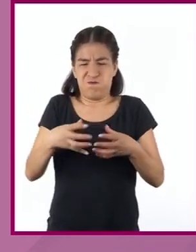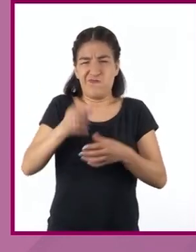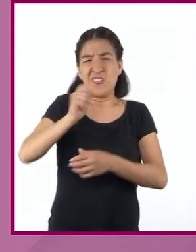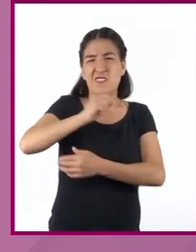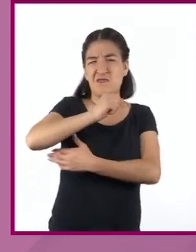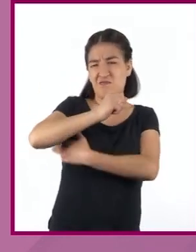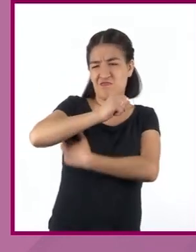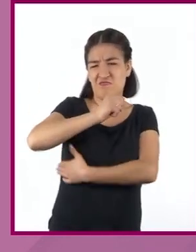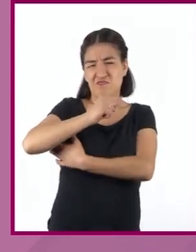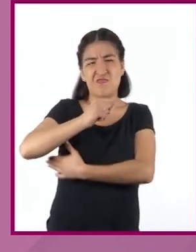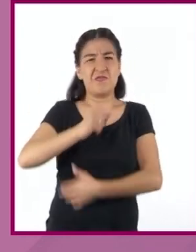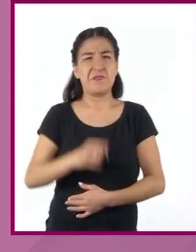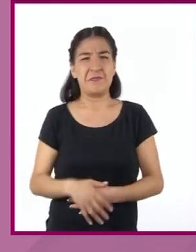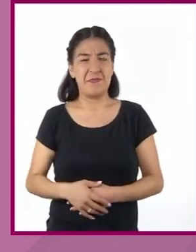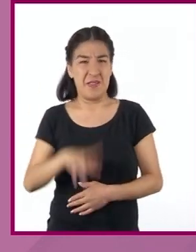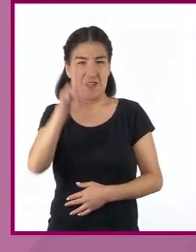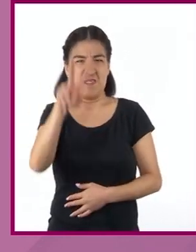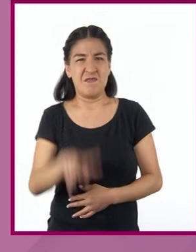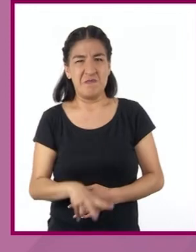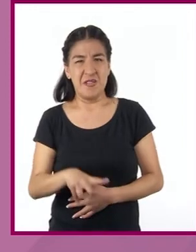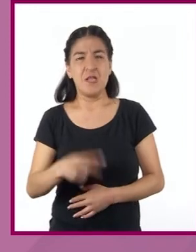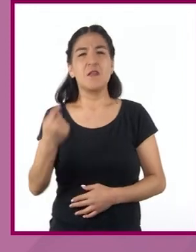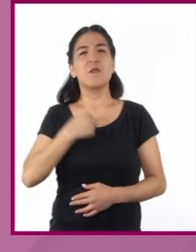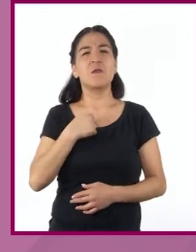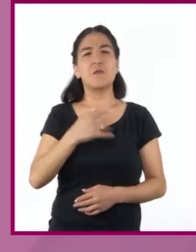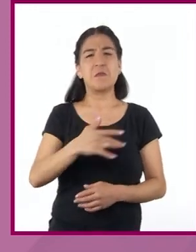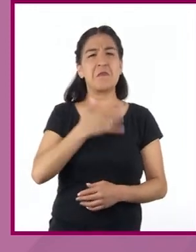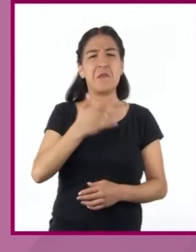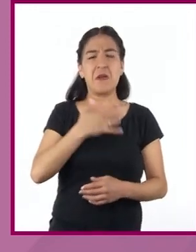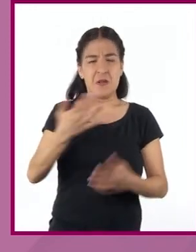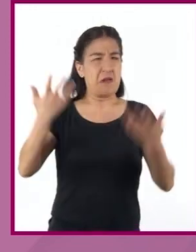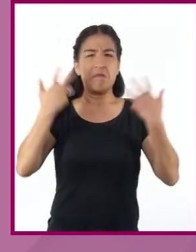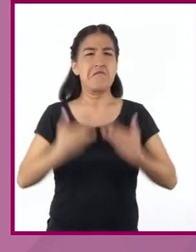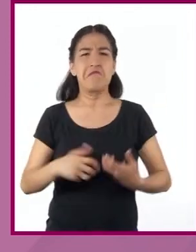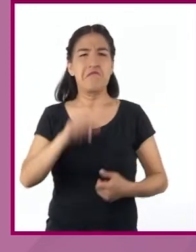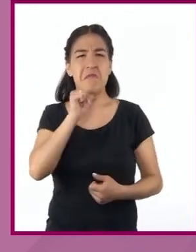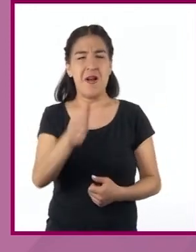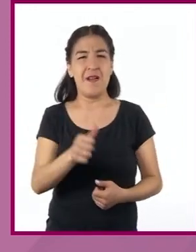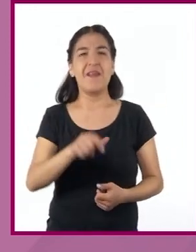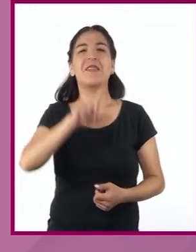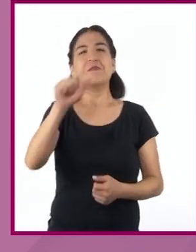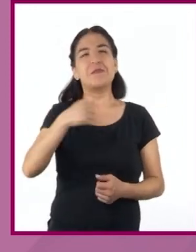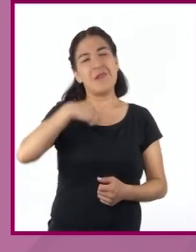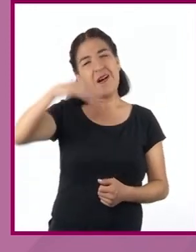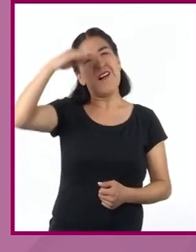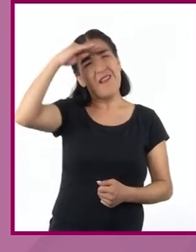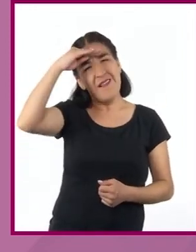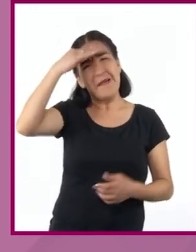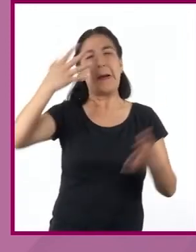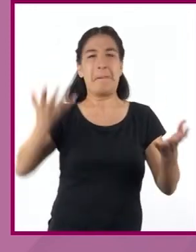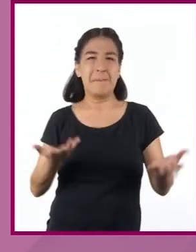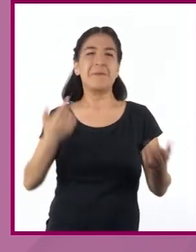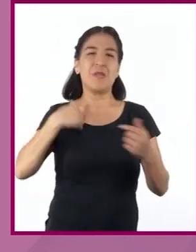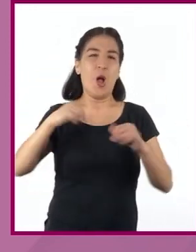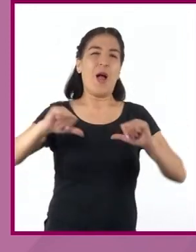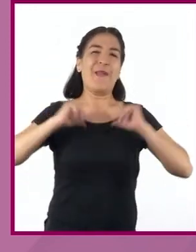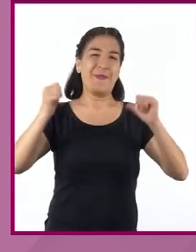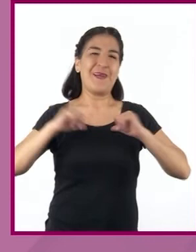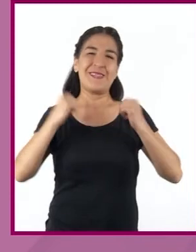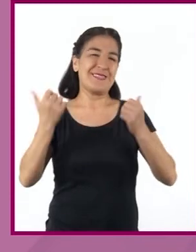costado. La verdad, al inicio no me espanté, pues supuse que era parte de la